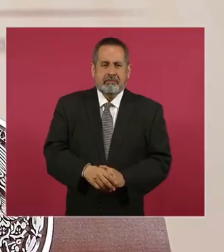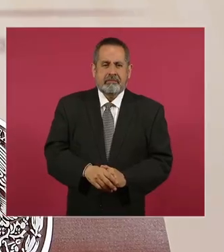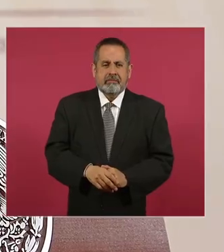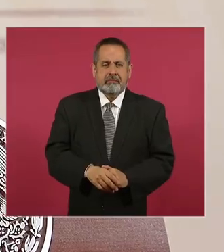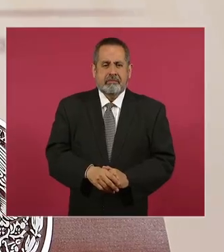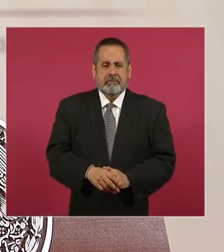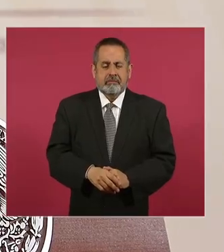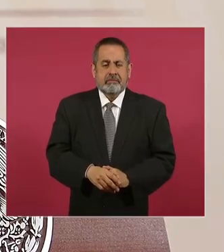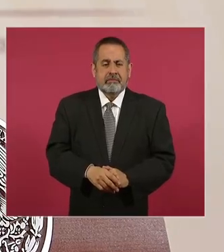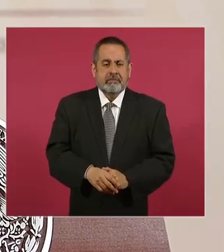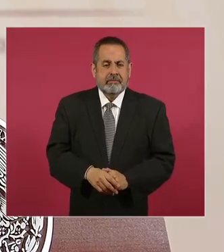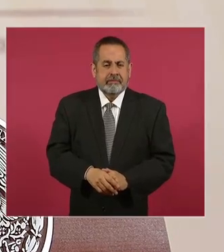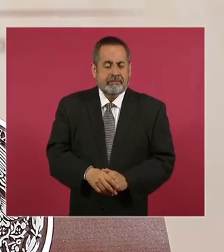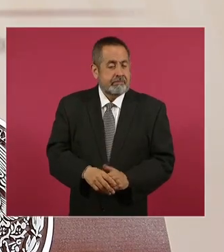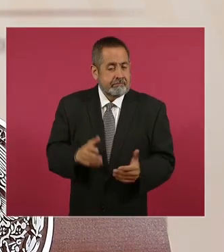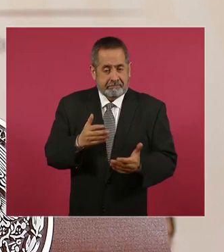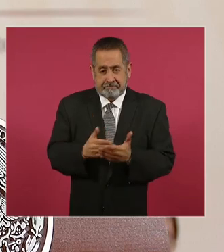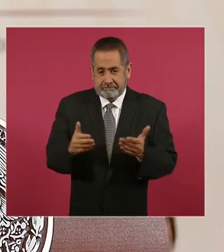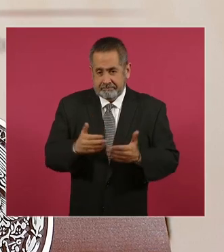pero ya ahora están